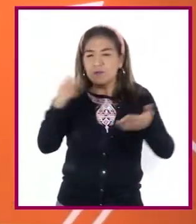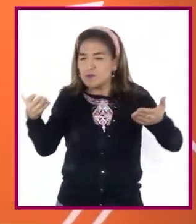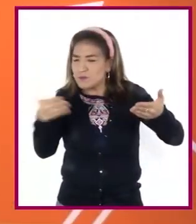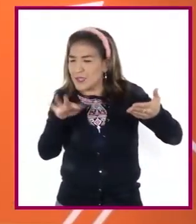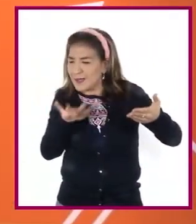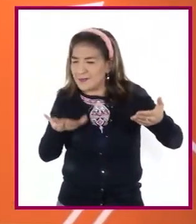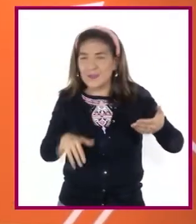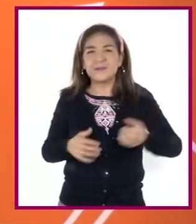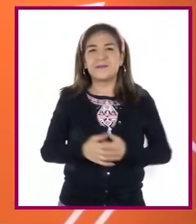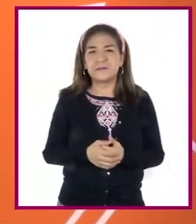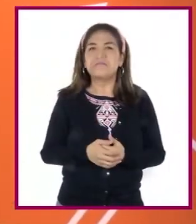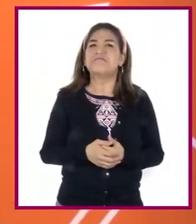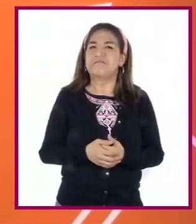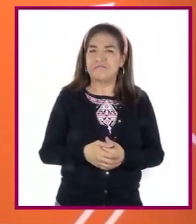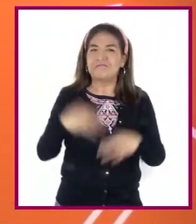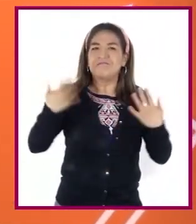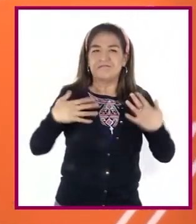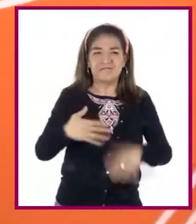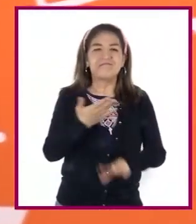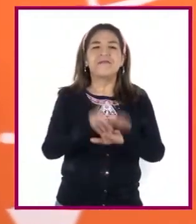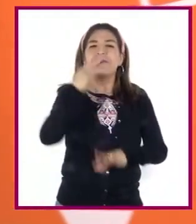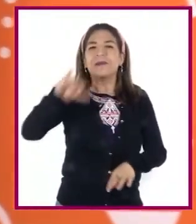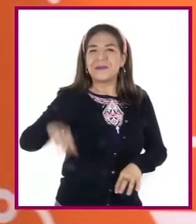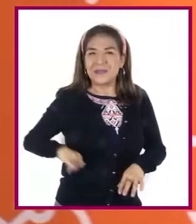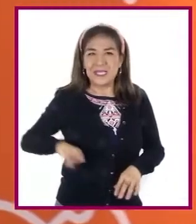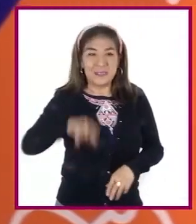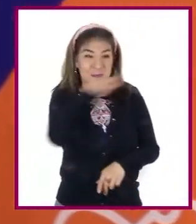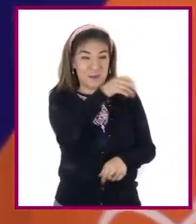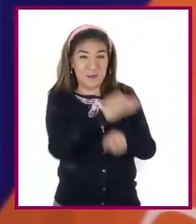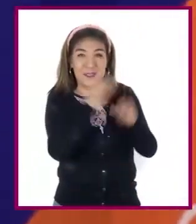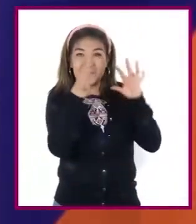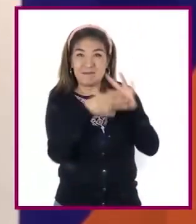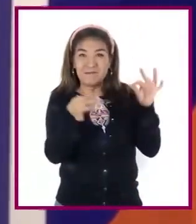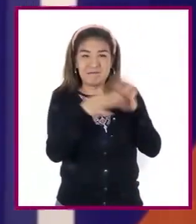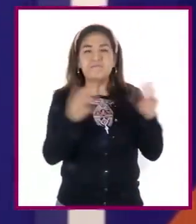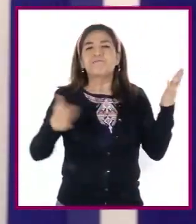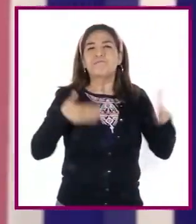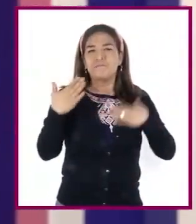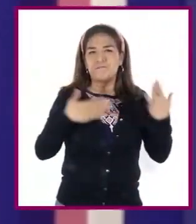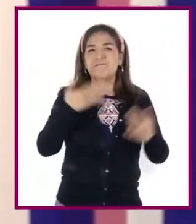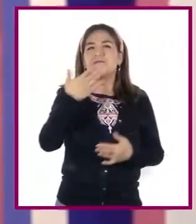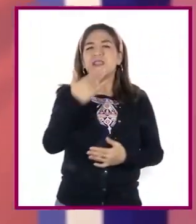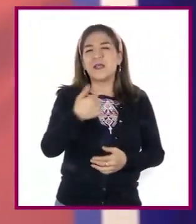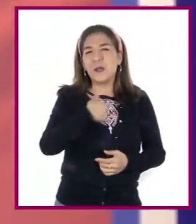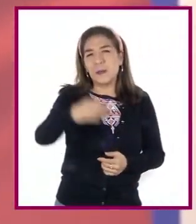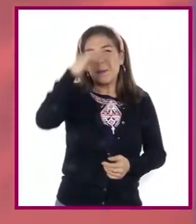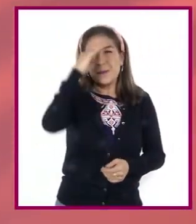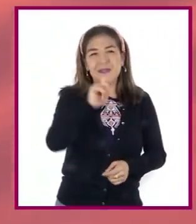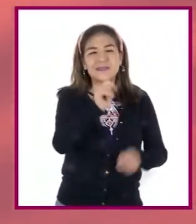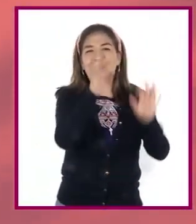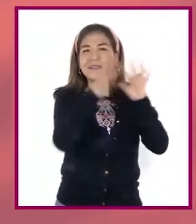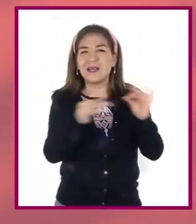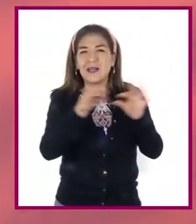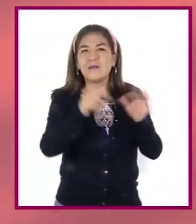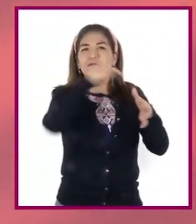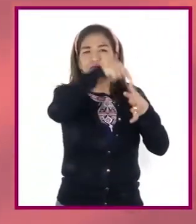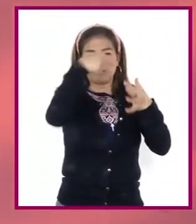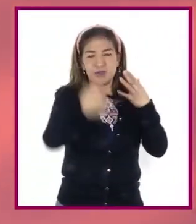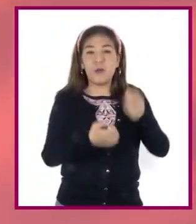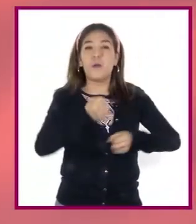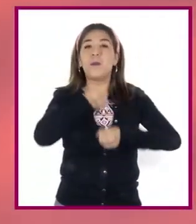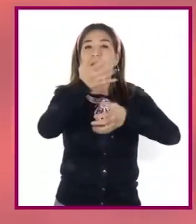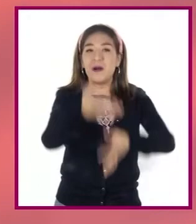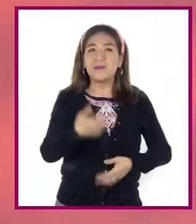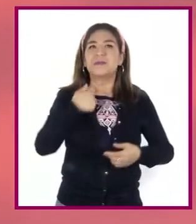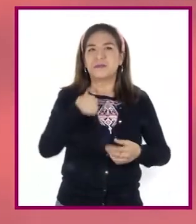Profesora, ¡qué interesante! Esto que nos explica es muy entretenido. Me hace pensar en todos los poemas que he leído y estudiado en